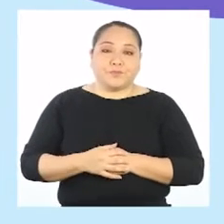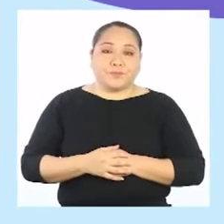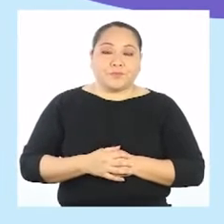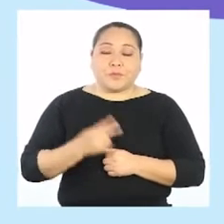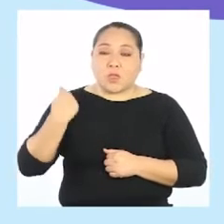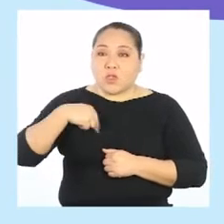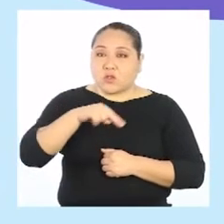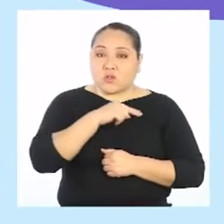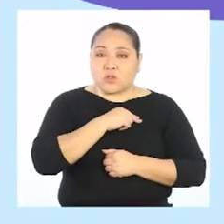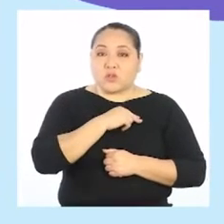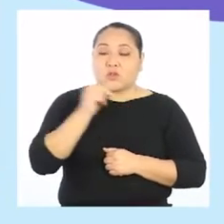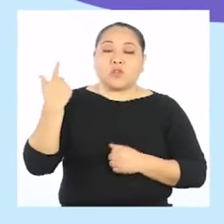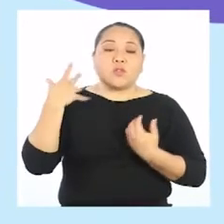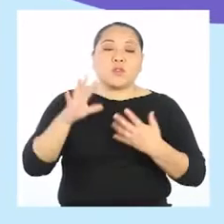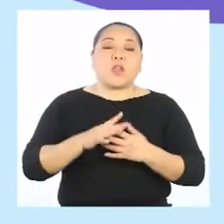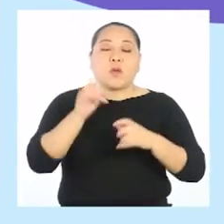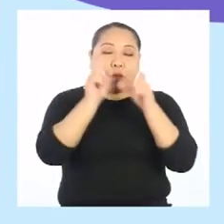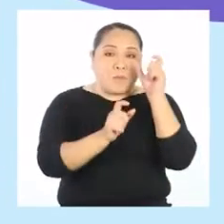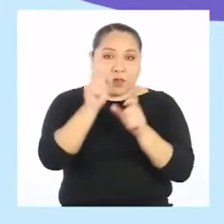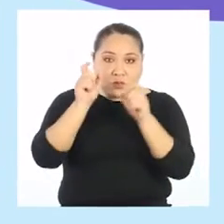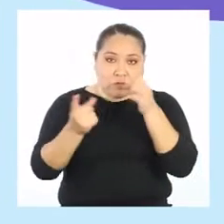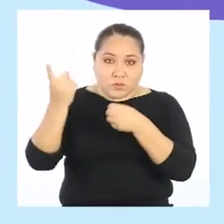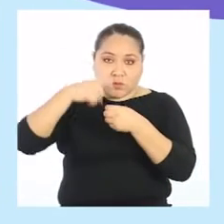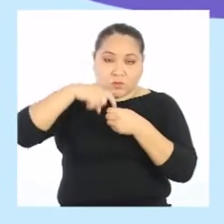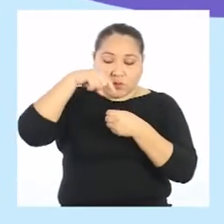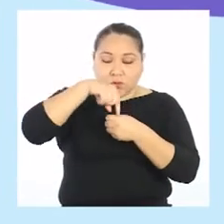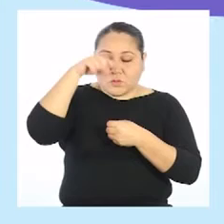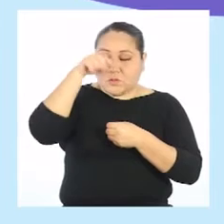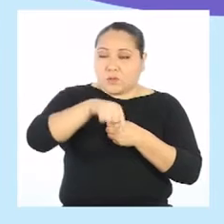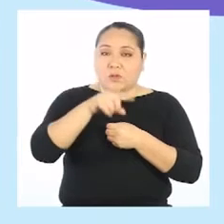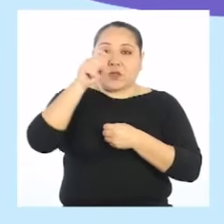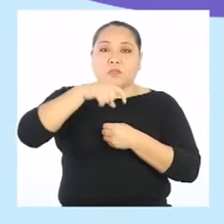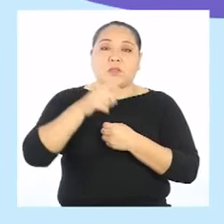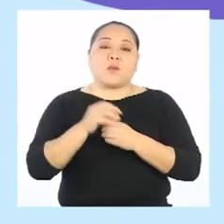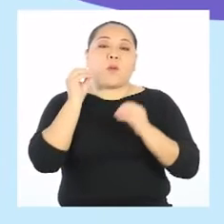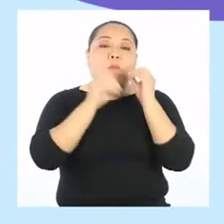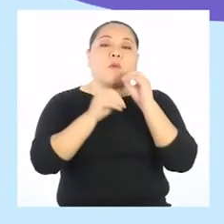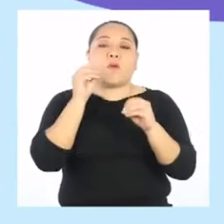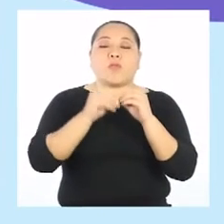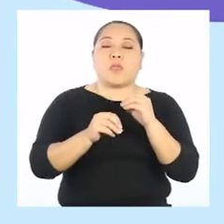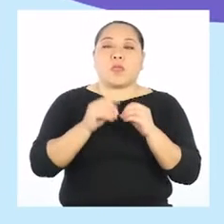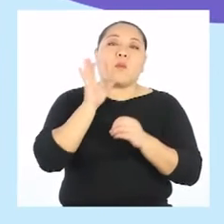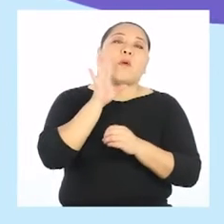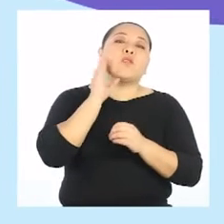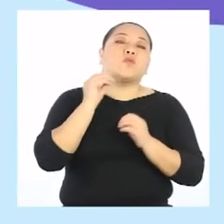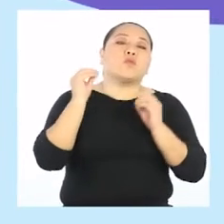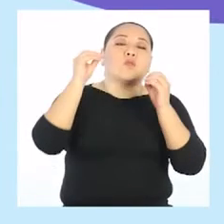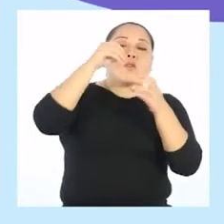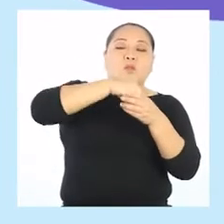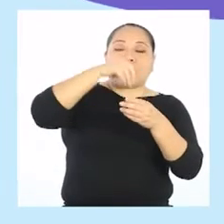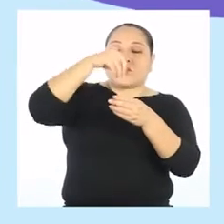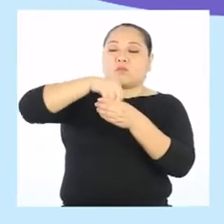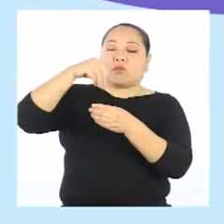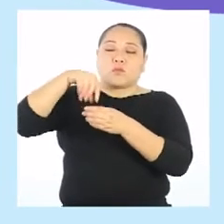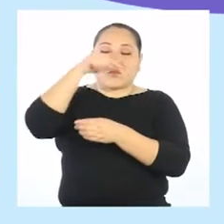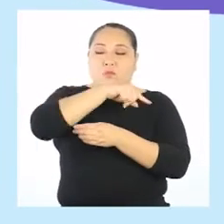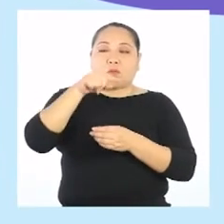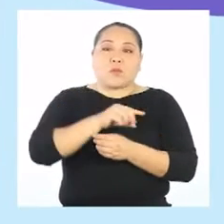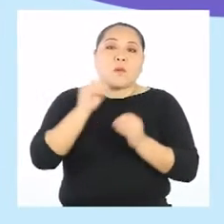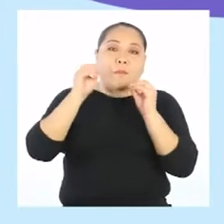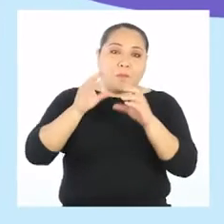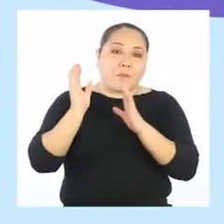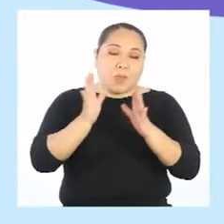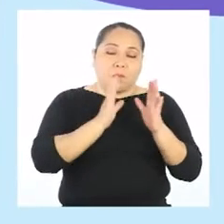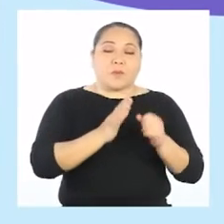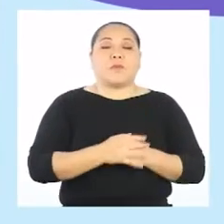2797-2. Nosotros, como ciudadanas y ciudadanos activos, debemos de colocar los residuos en los contenedores que se